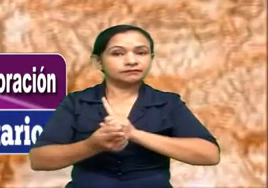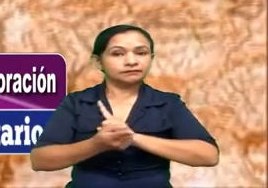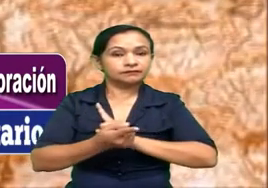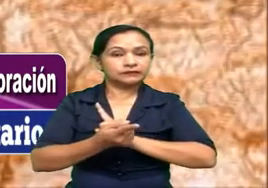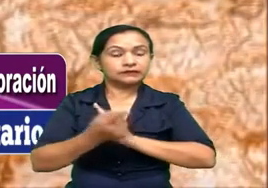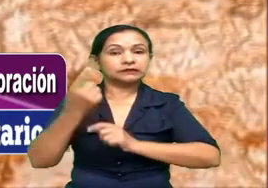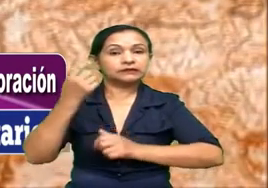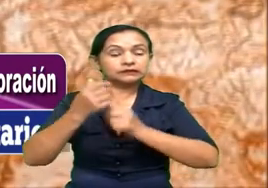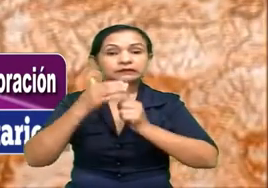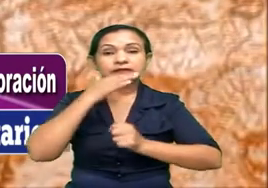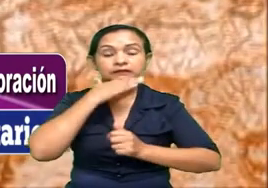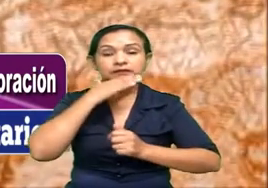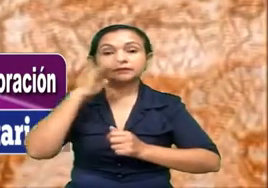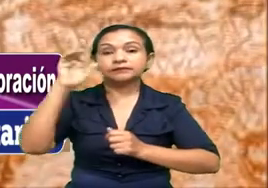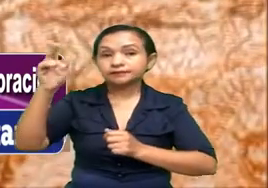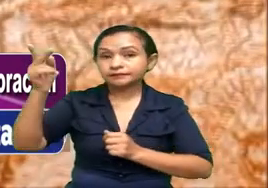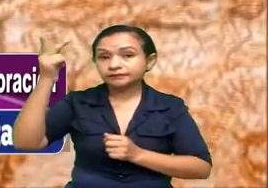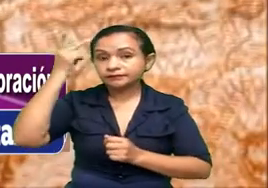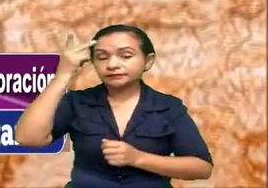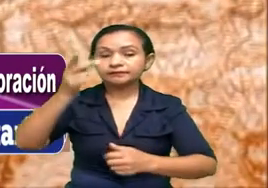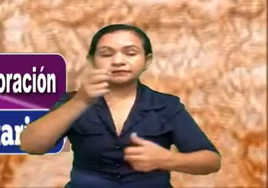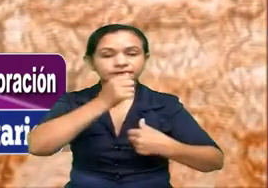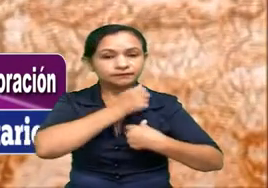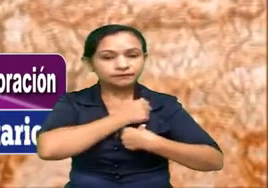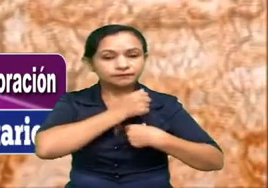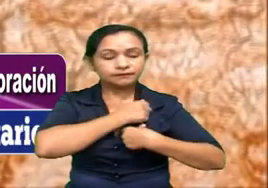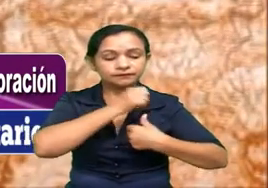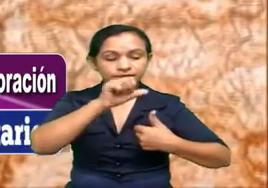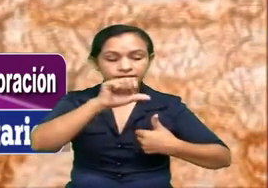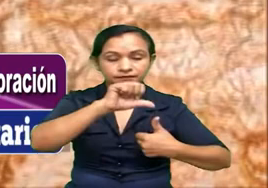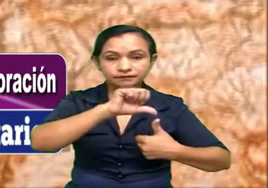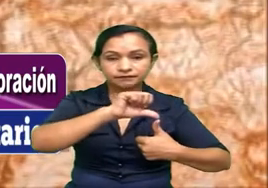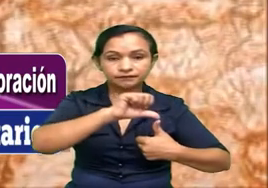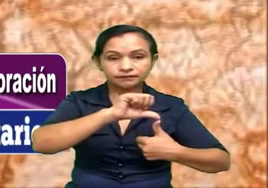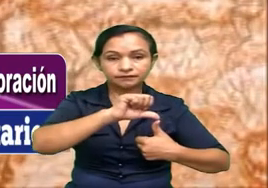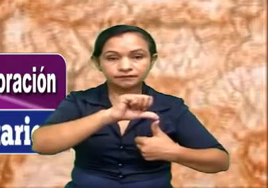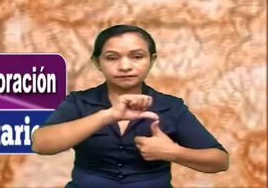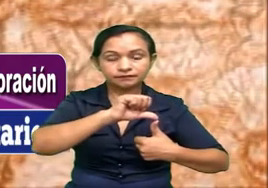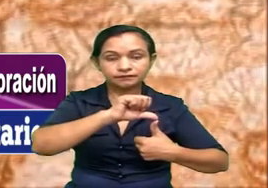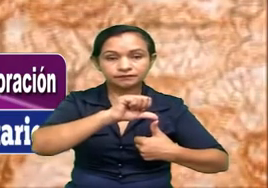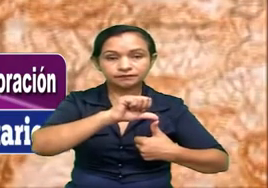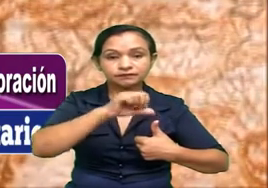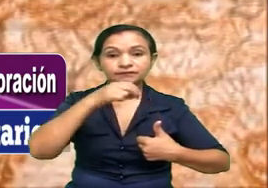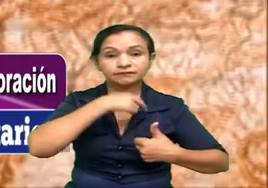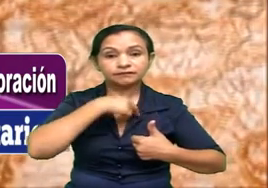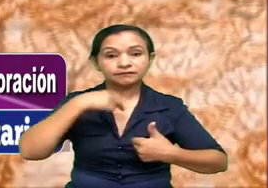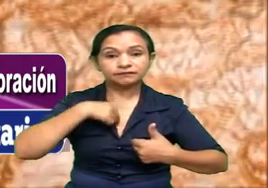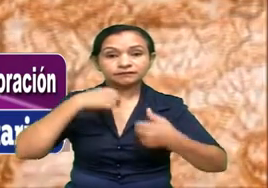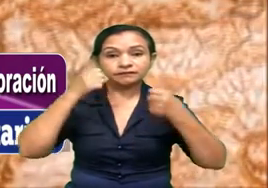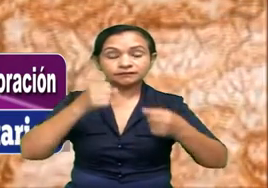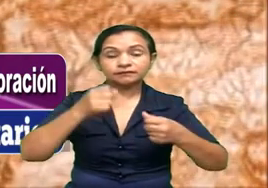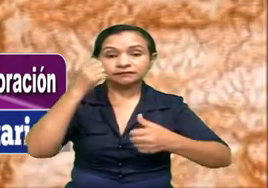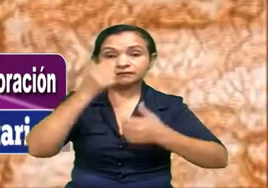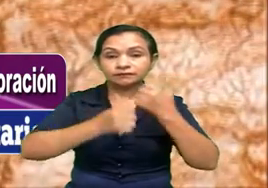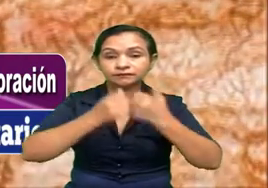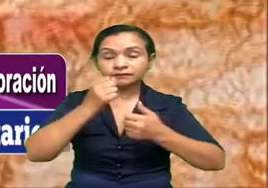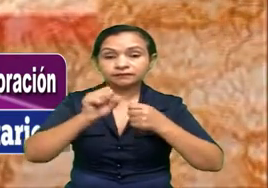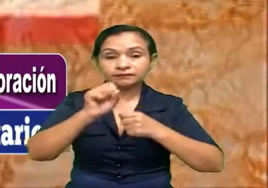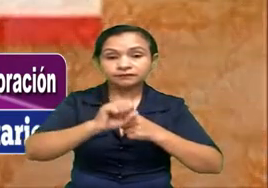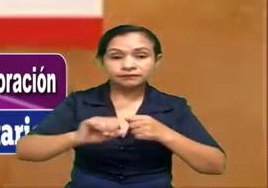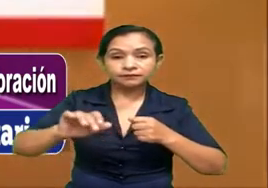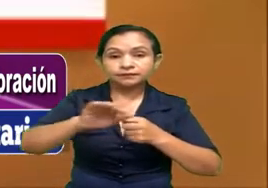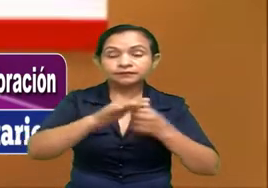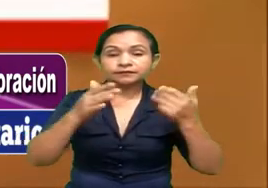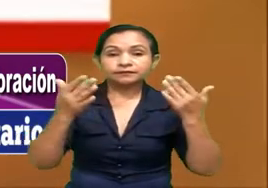amenaza política, militar para Centroamérica, sino que se transforma en una amenaza social,